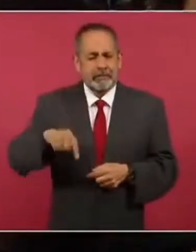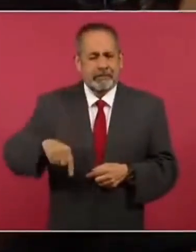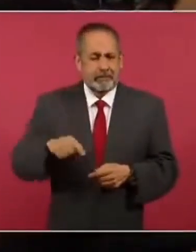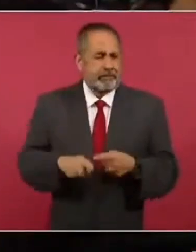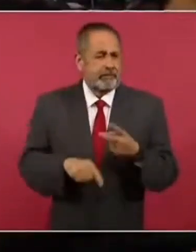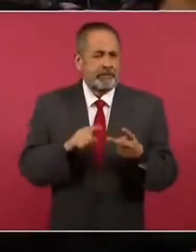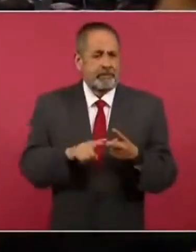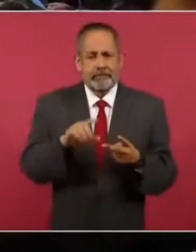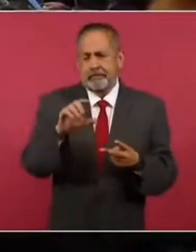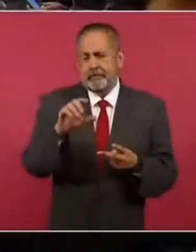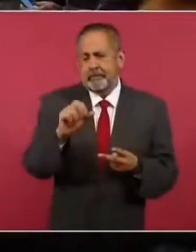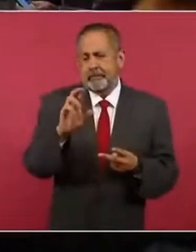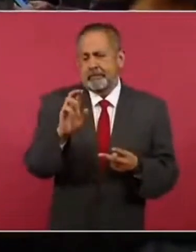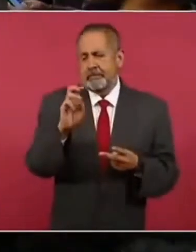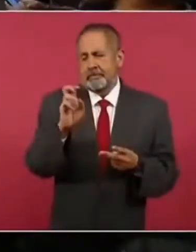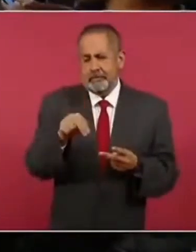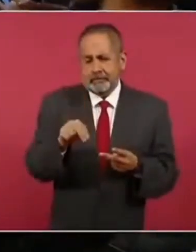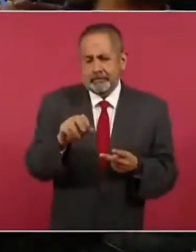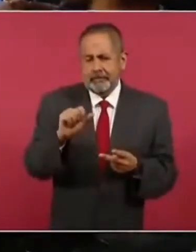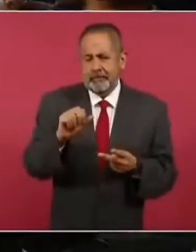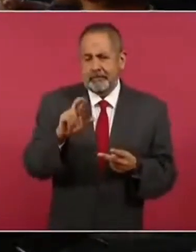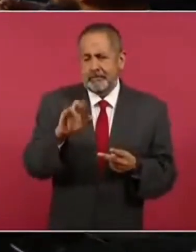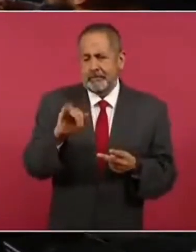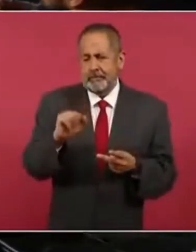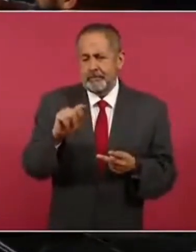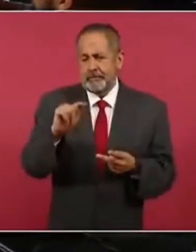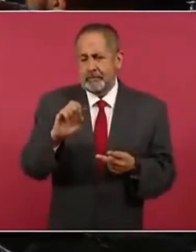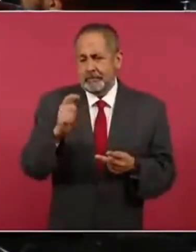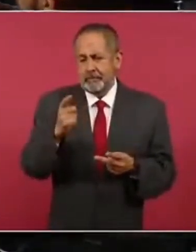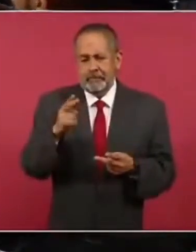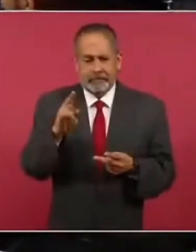y Carmen Aristegui.